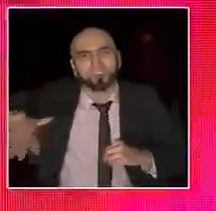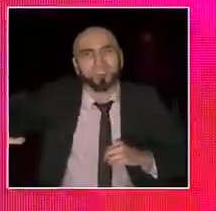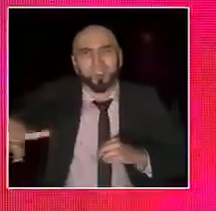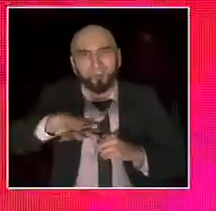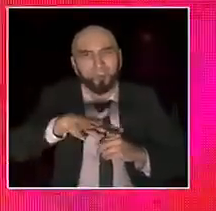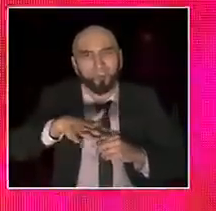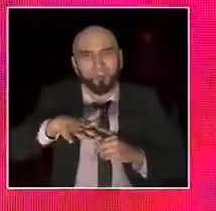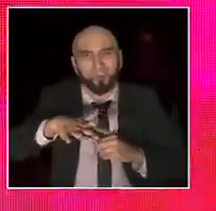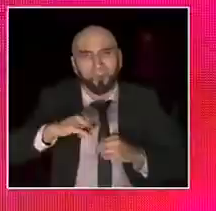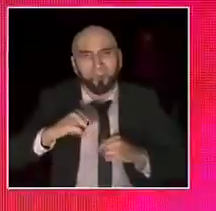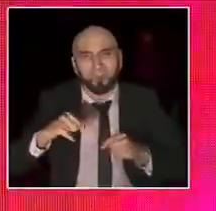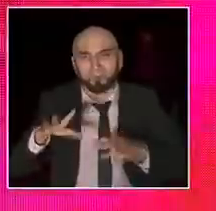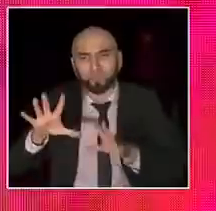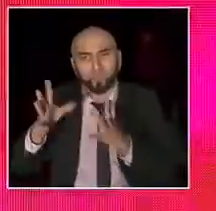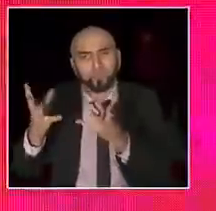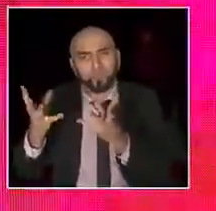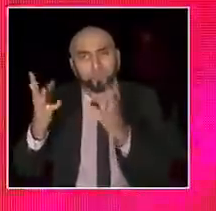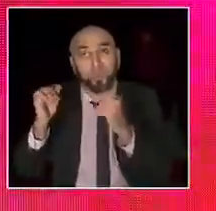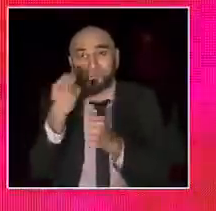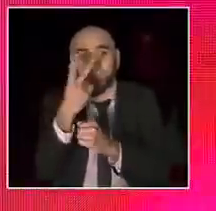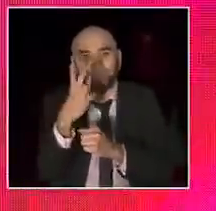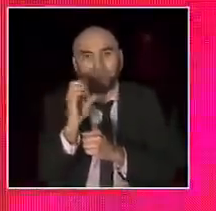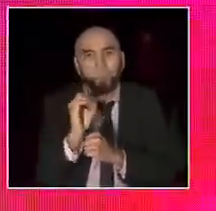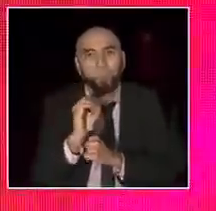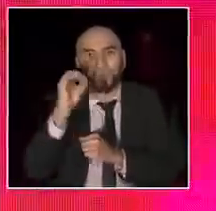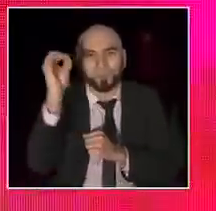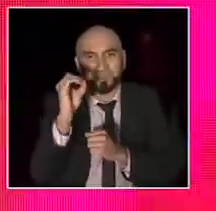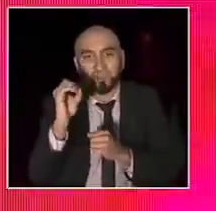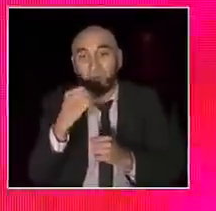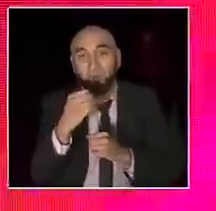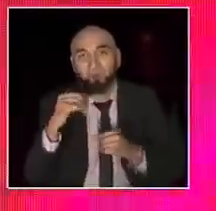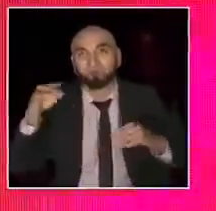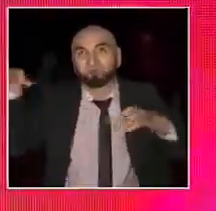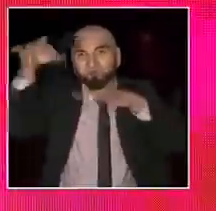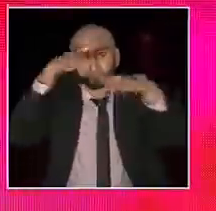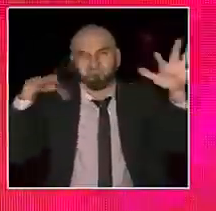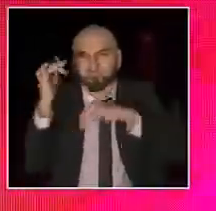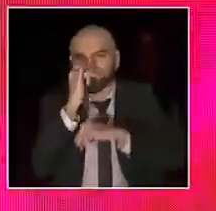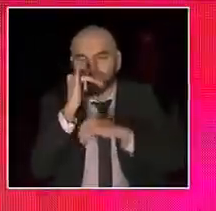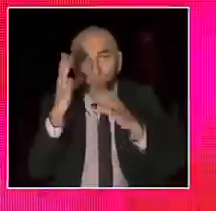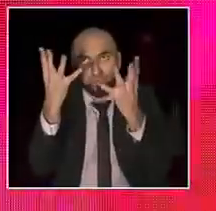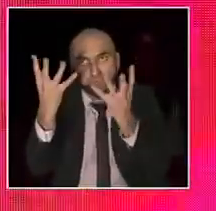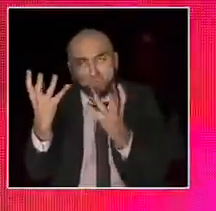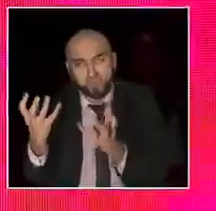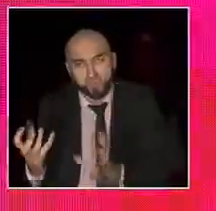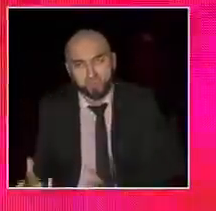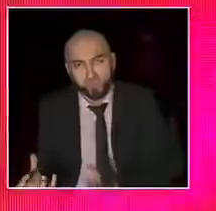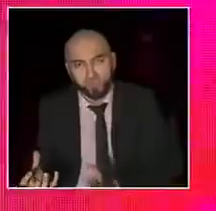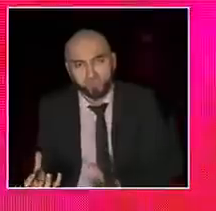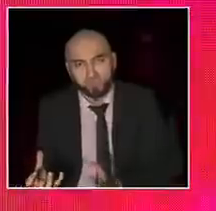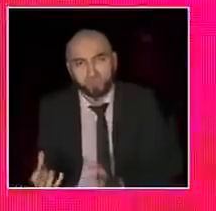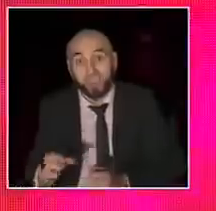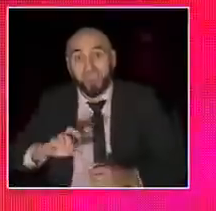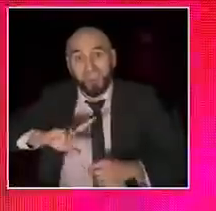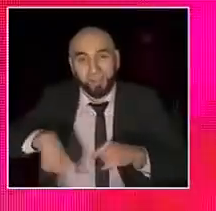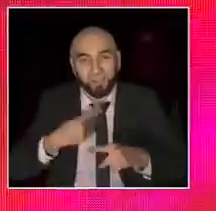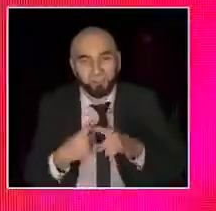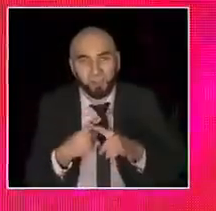el 25% de los gases de efecto invernadero. Y además han logrado